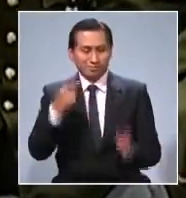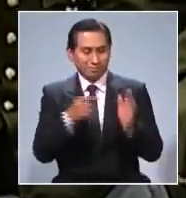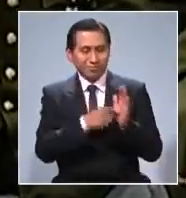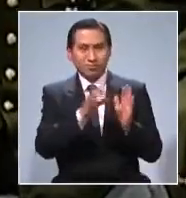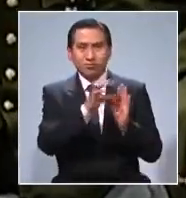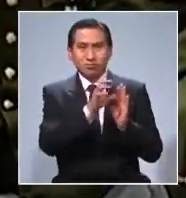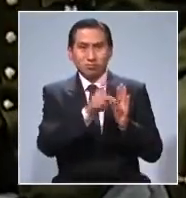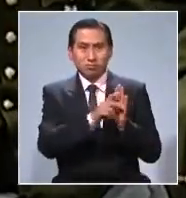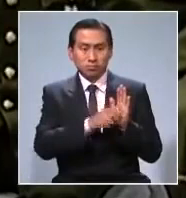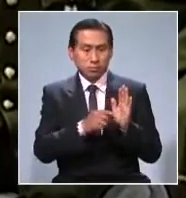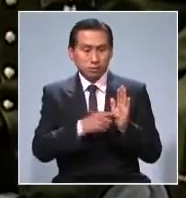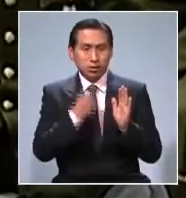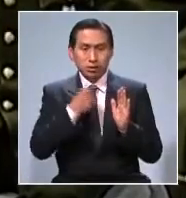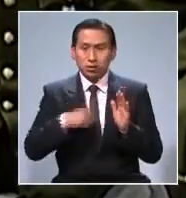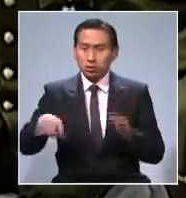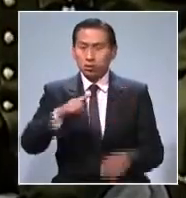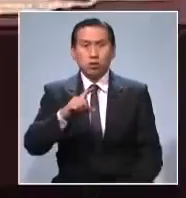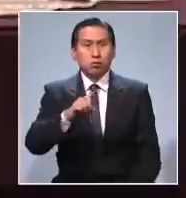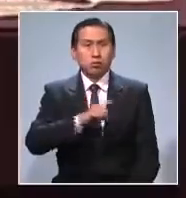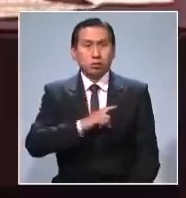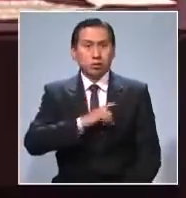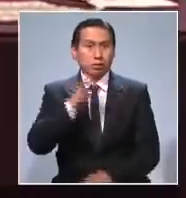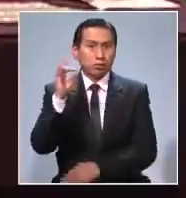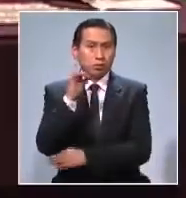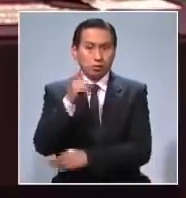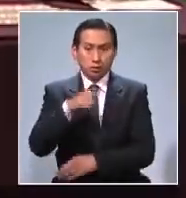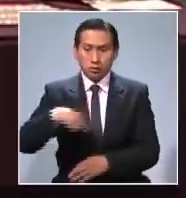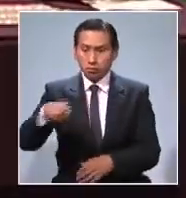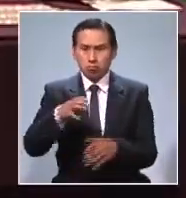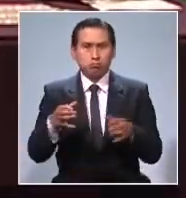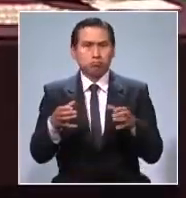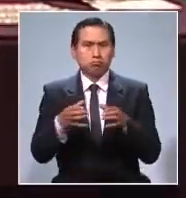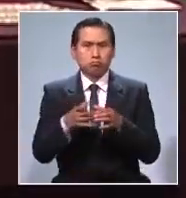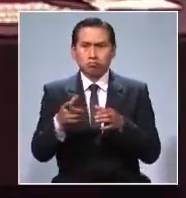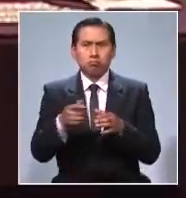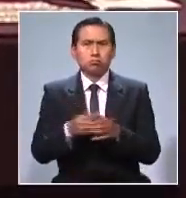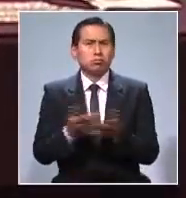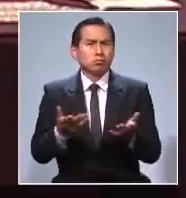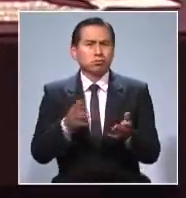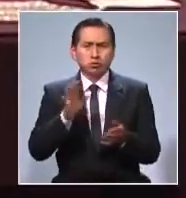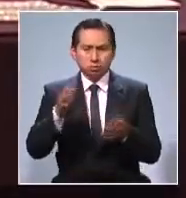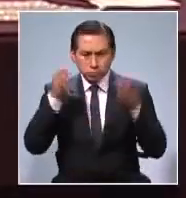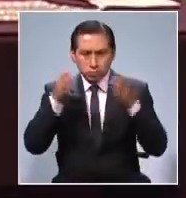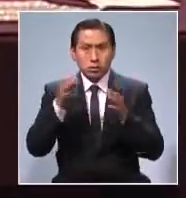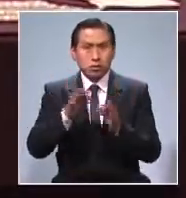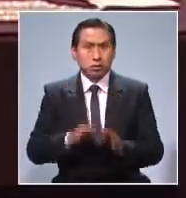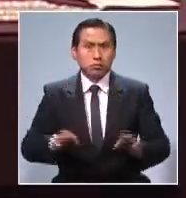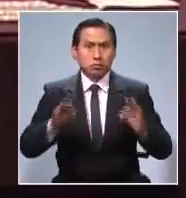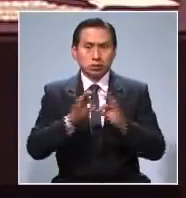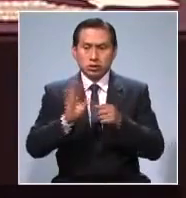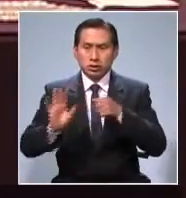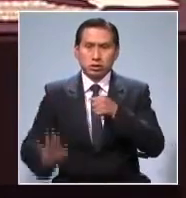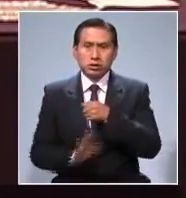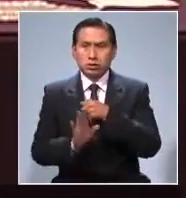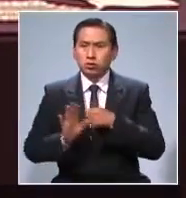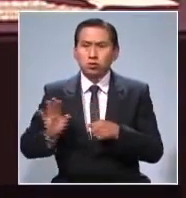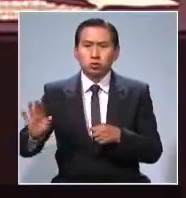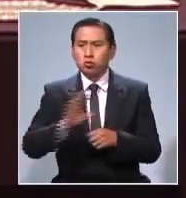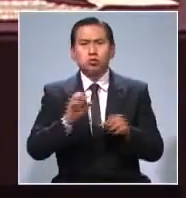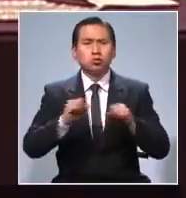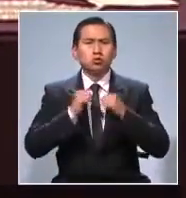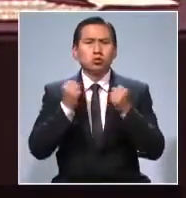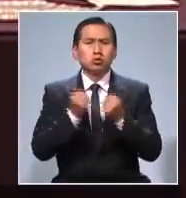Estado dispone que la Policía Boliviana, como fuerza pública, tiene la misión específica de la defensa de la sociedad y